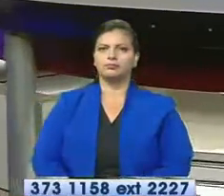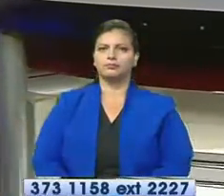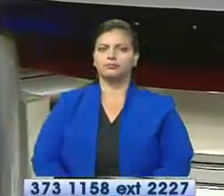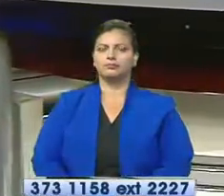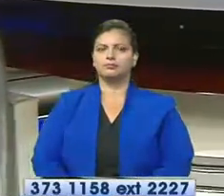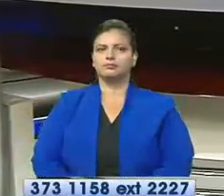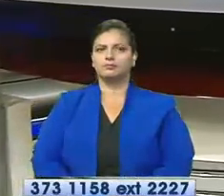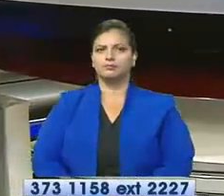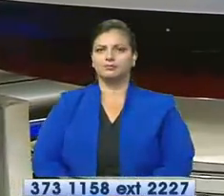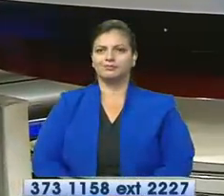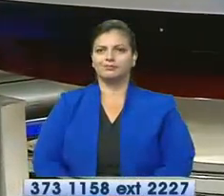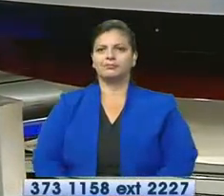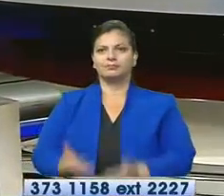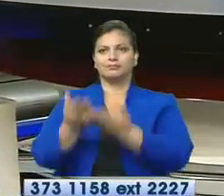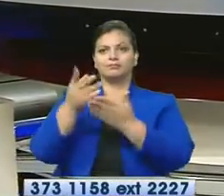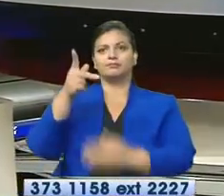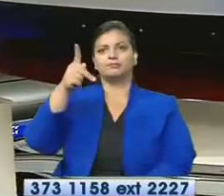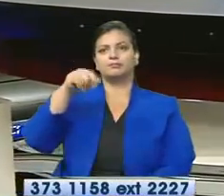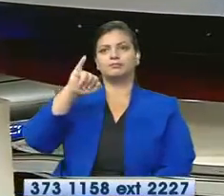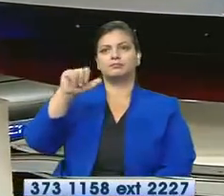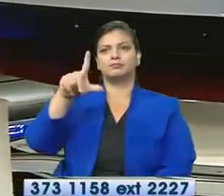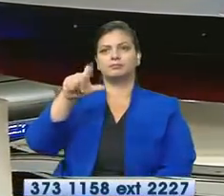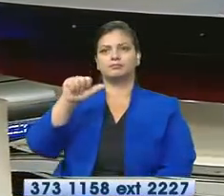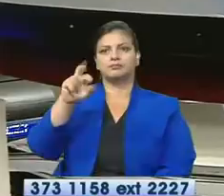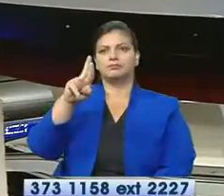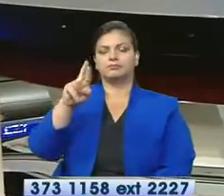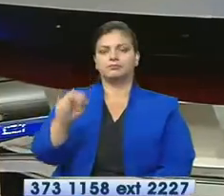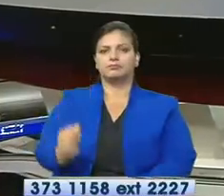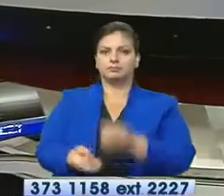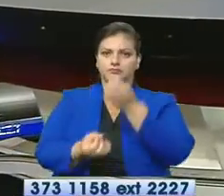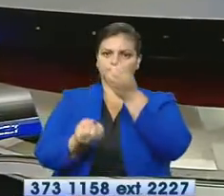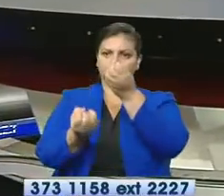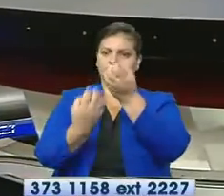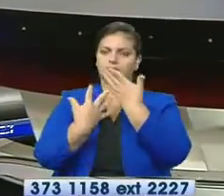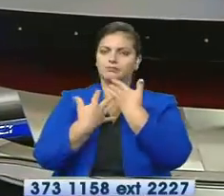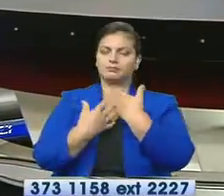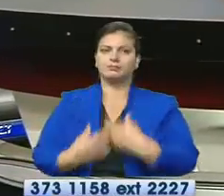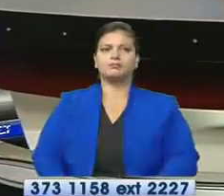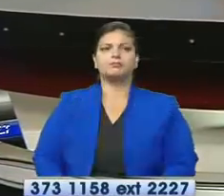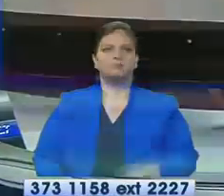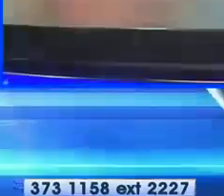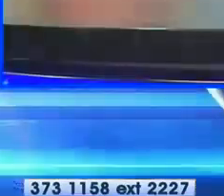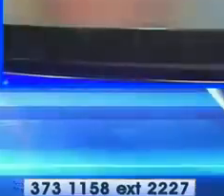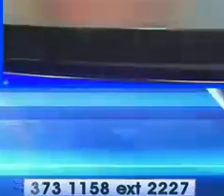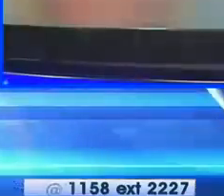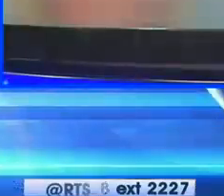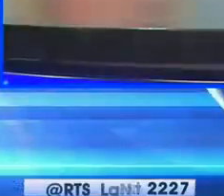Vamos con Pilar Vera, esa lista para informarnos. Adelante, Pili, buen día. Buenos días.